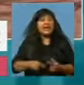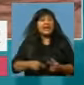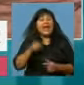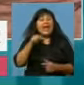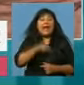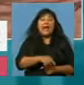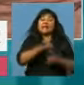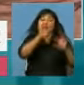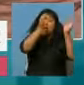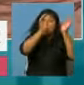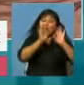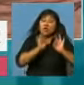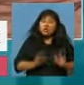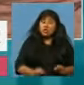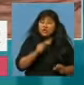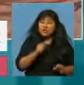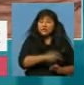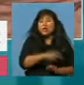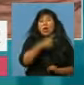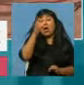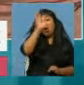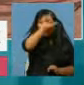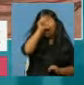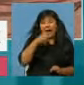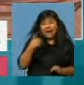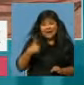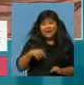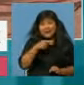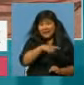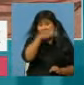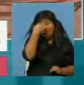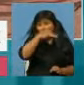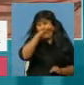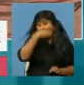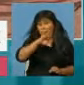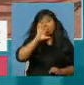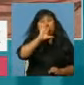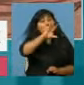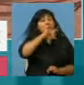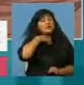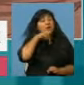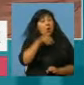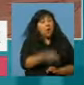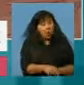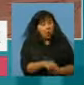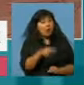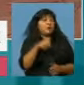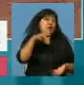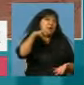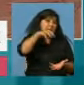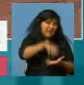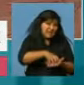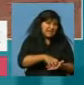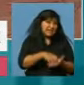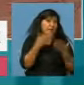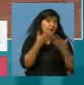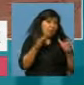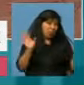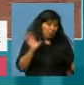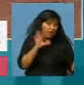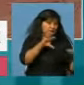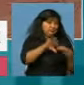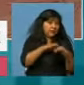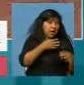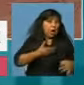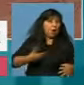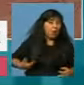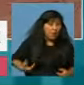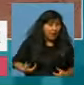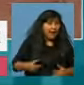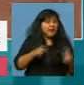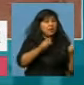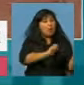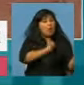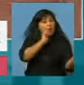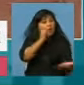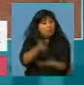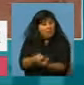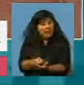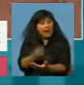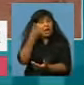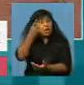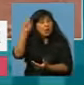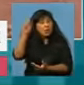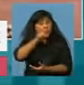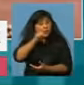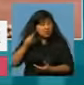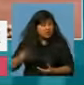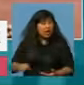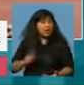100% público 100% gestionado por una empresa pública que le paga el 2% de la